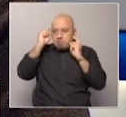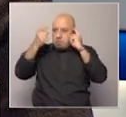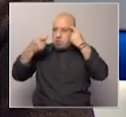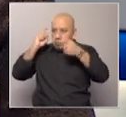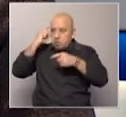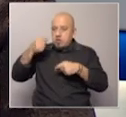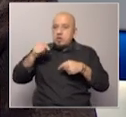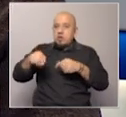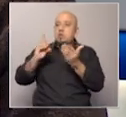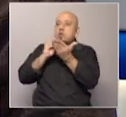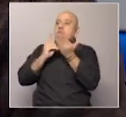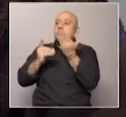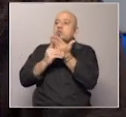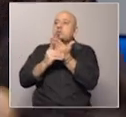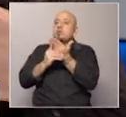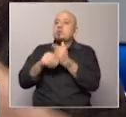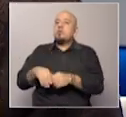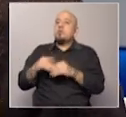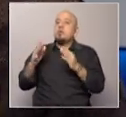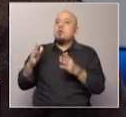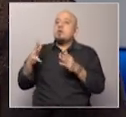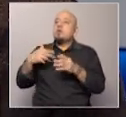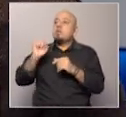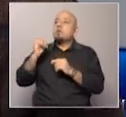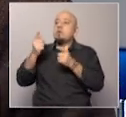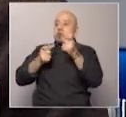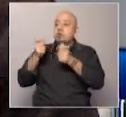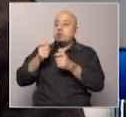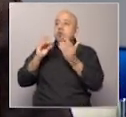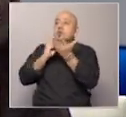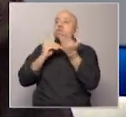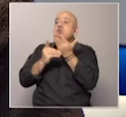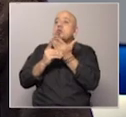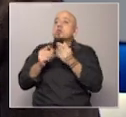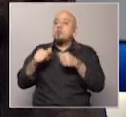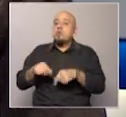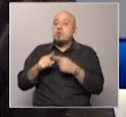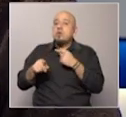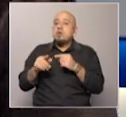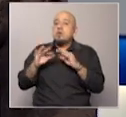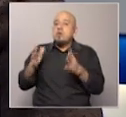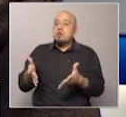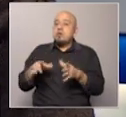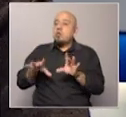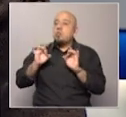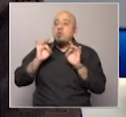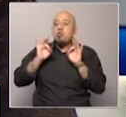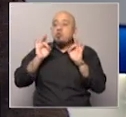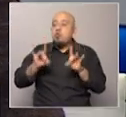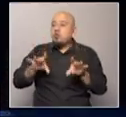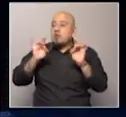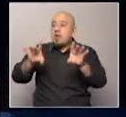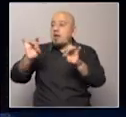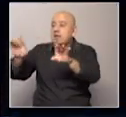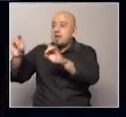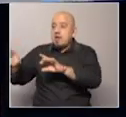dentro de esta exposición tiene grandes chances de que más gente se entere del proyecto una cuestión cómo contagiar al proyecto que es